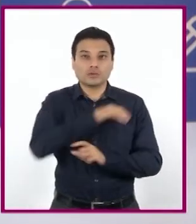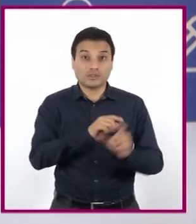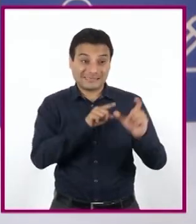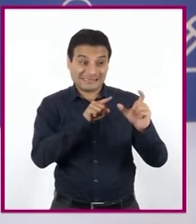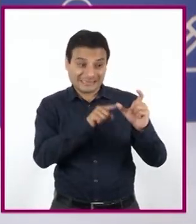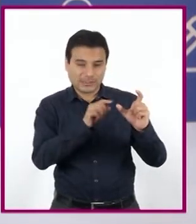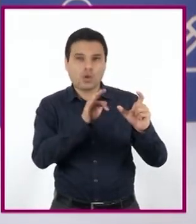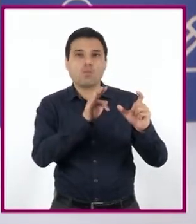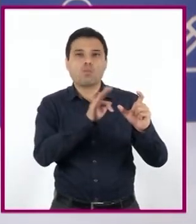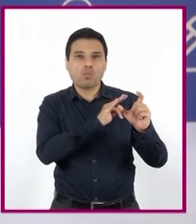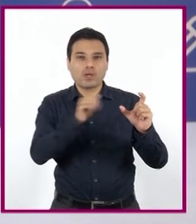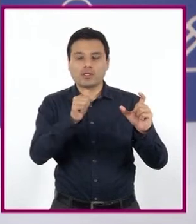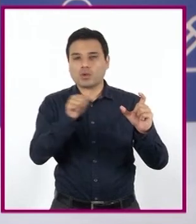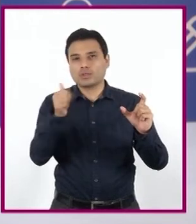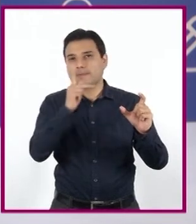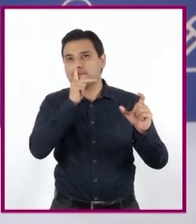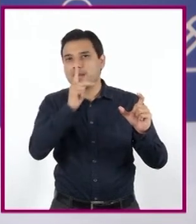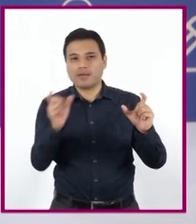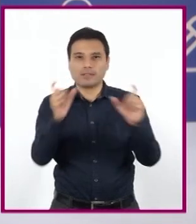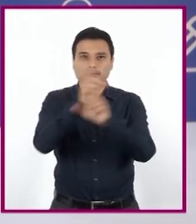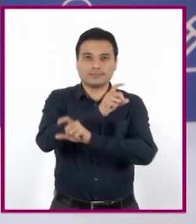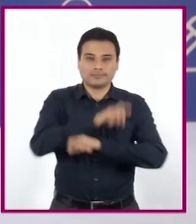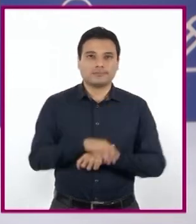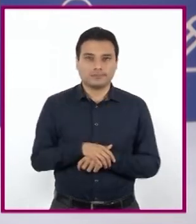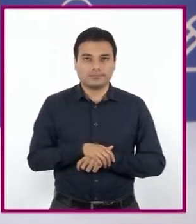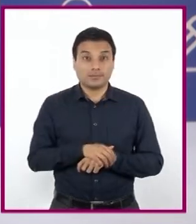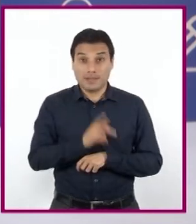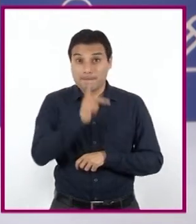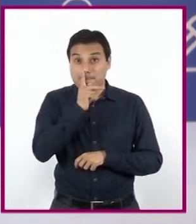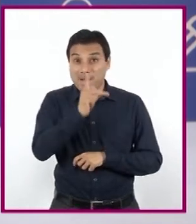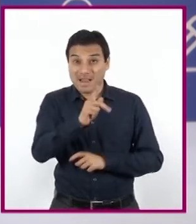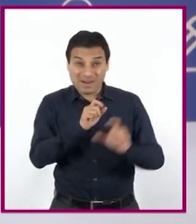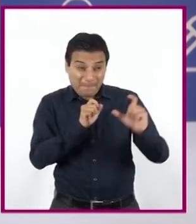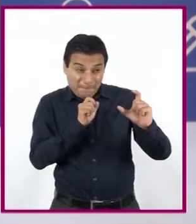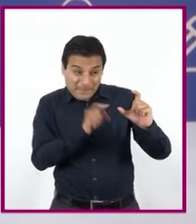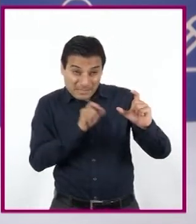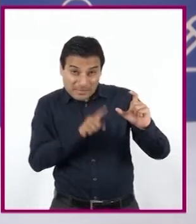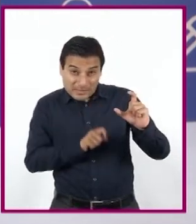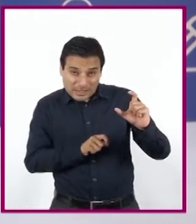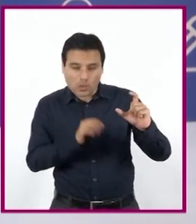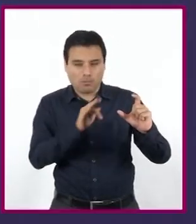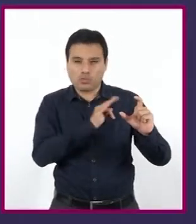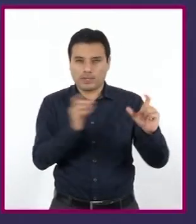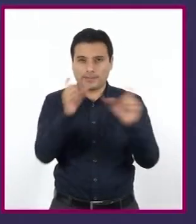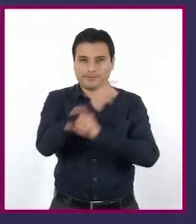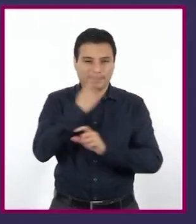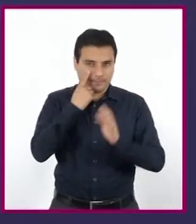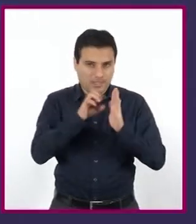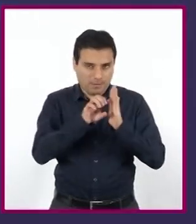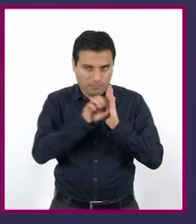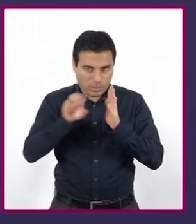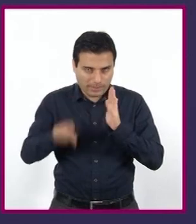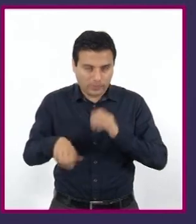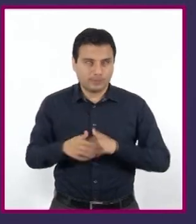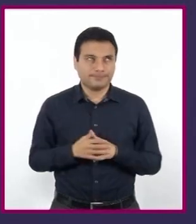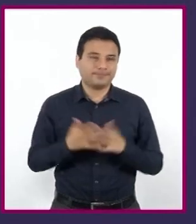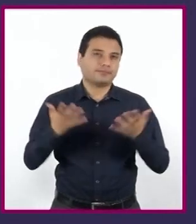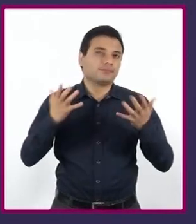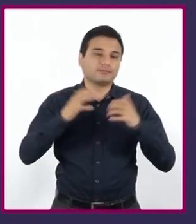recursos facilitan evitar la repetición dentro de un texto. Por ejemplo, en lugar de